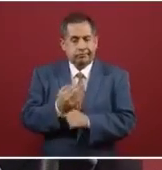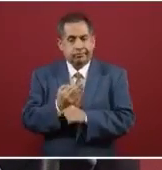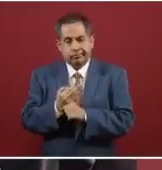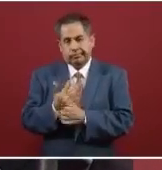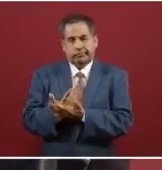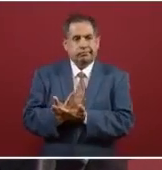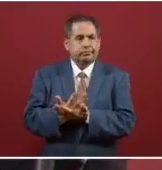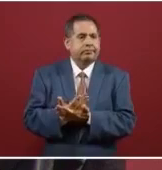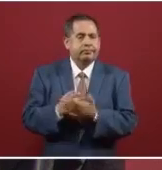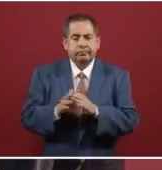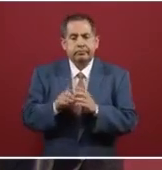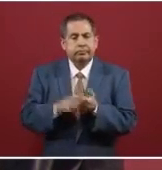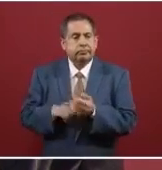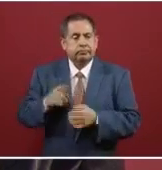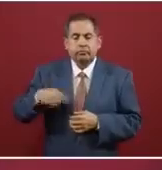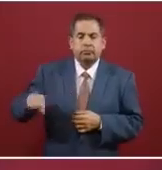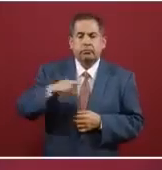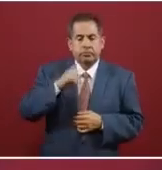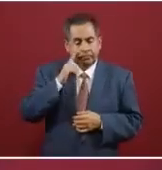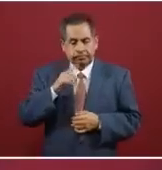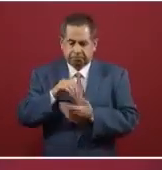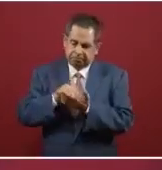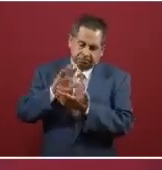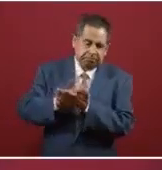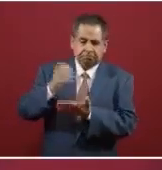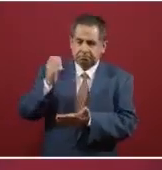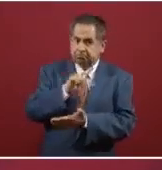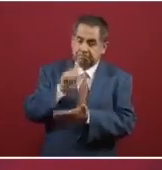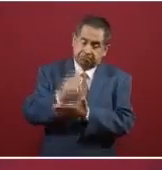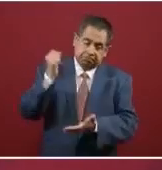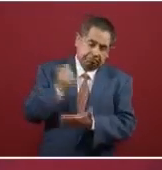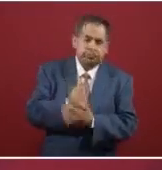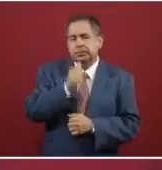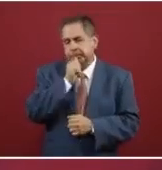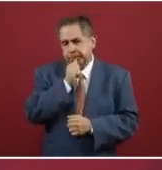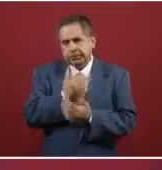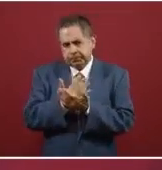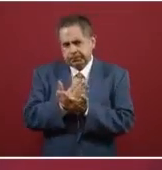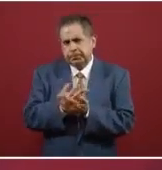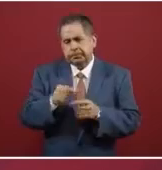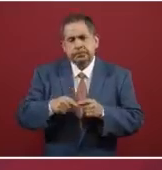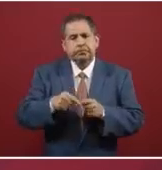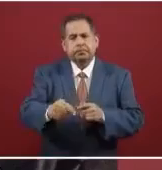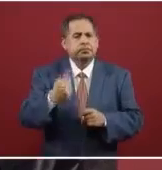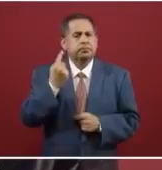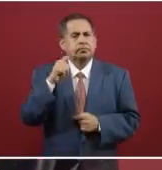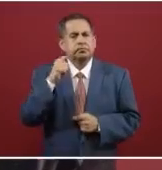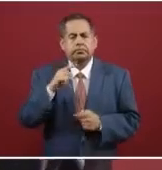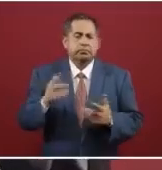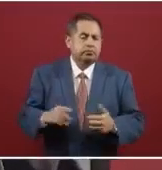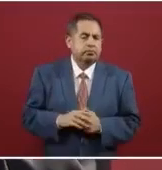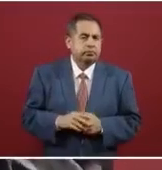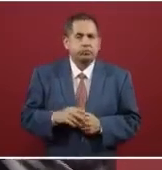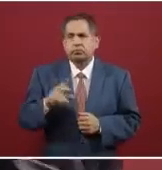esperando la aplicación o la aprobación de esta ley para